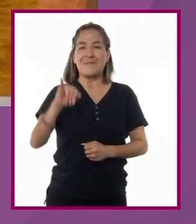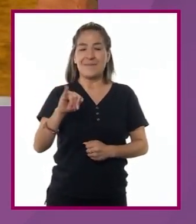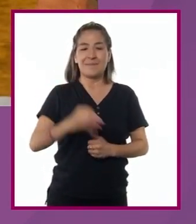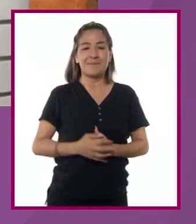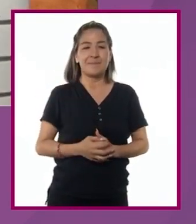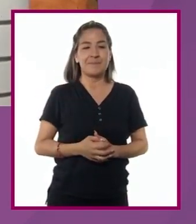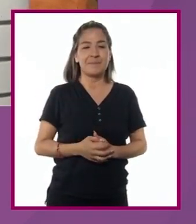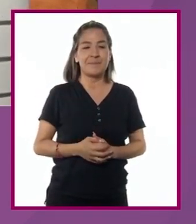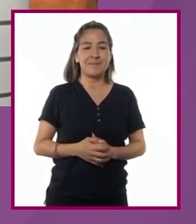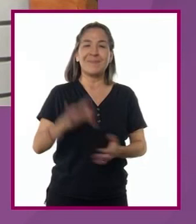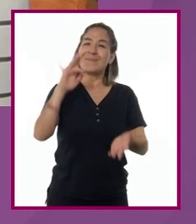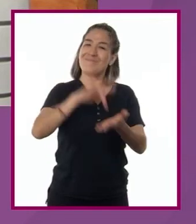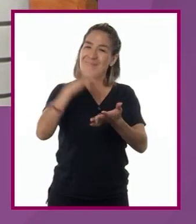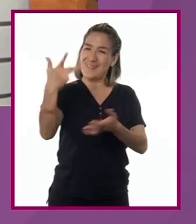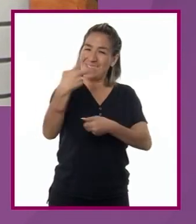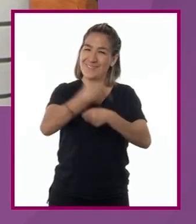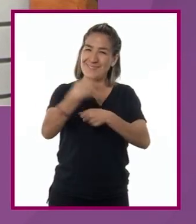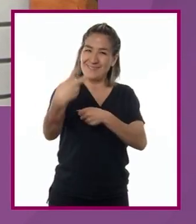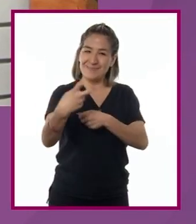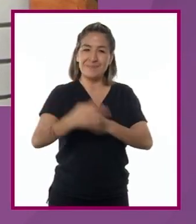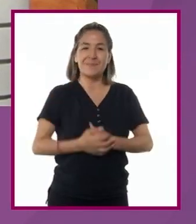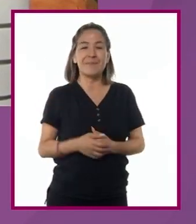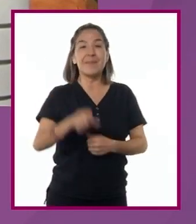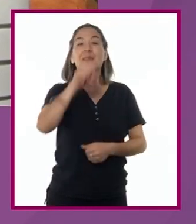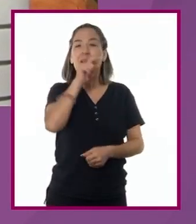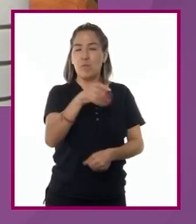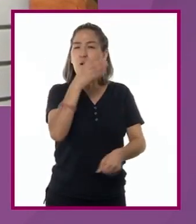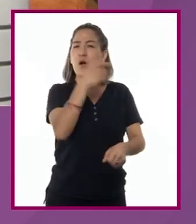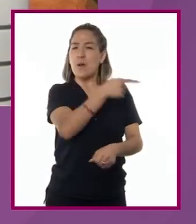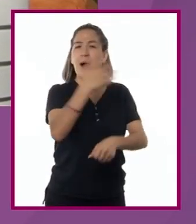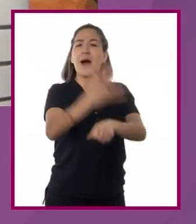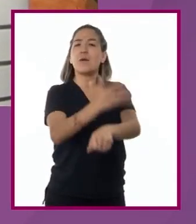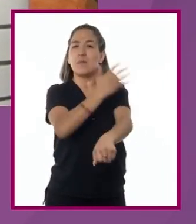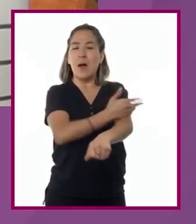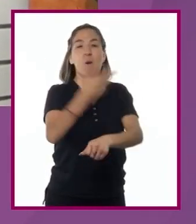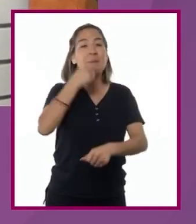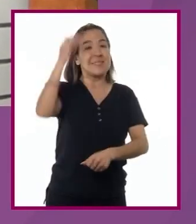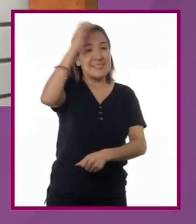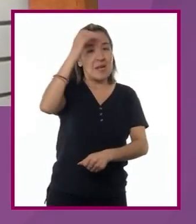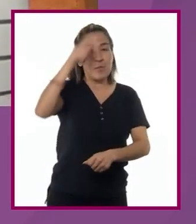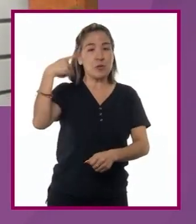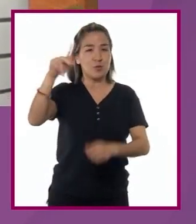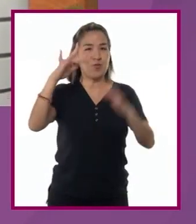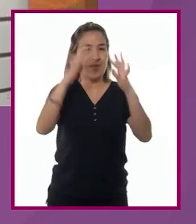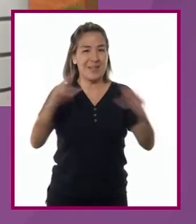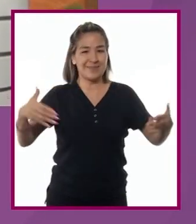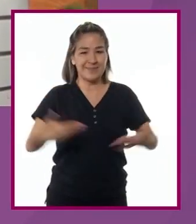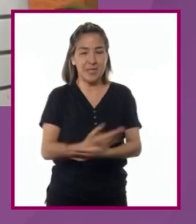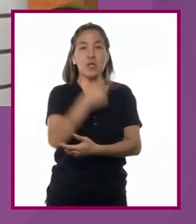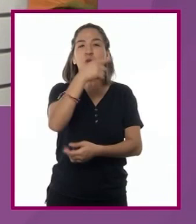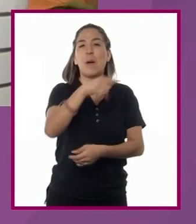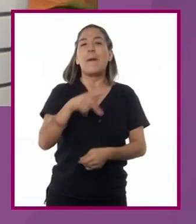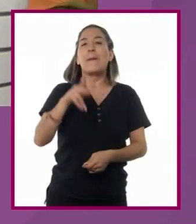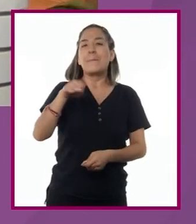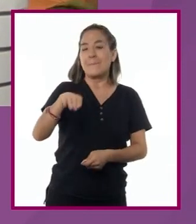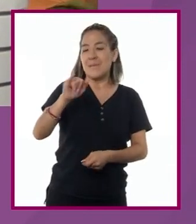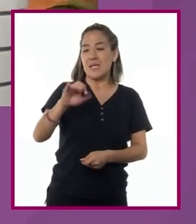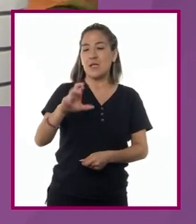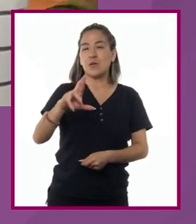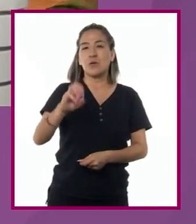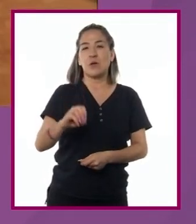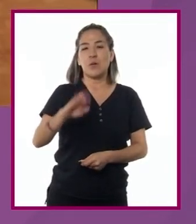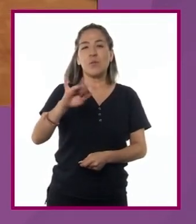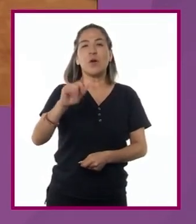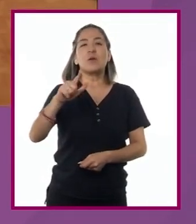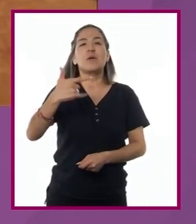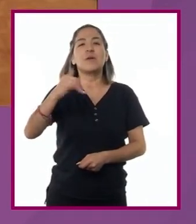invitación. También nos acompaña el científico francés, padre de la microbiología, quien estudió el proceso